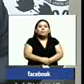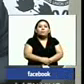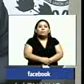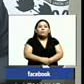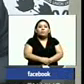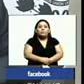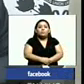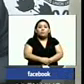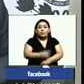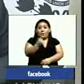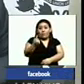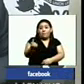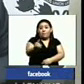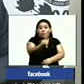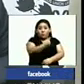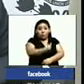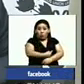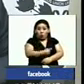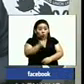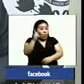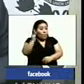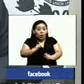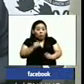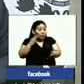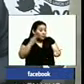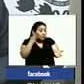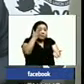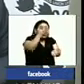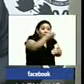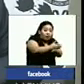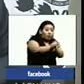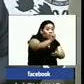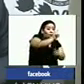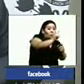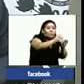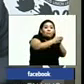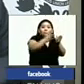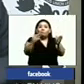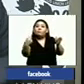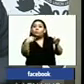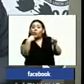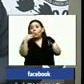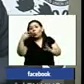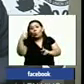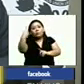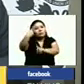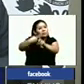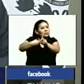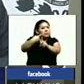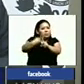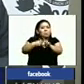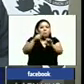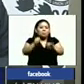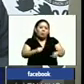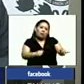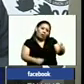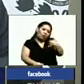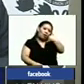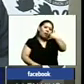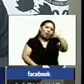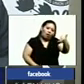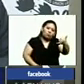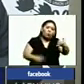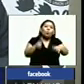Las personas que físicamente no se puedan desplazar de lunes a viernes o el día sábado lo pueden hacer ¿Qué